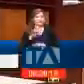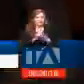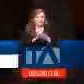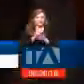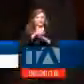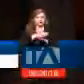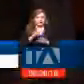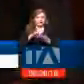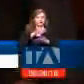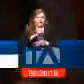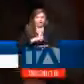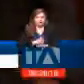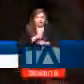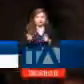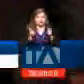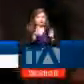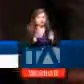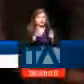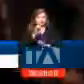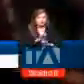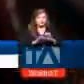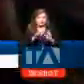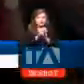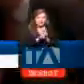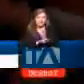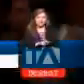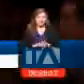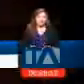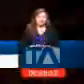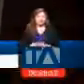ir al CAL para calificar los requisitos. En Quito, Andrea Sabaniego, 24 horas.